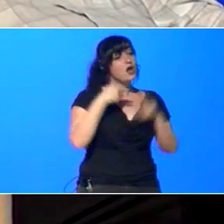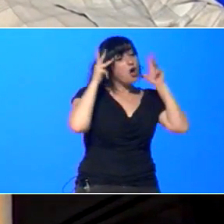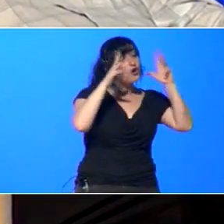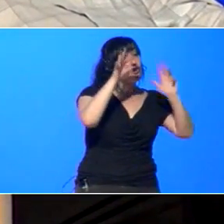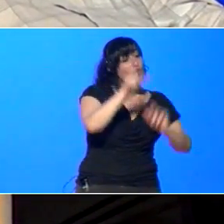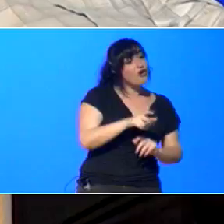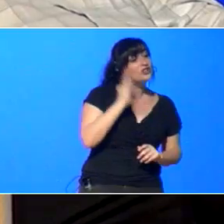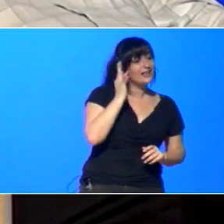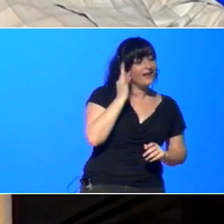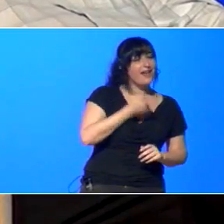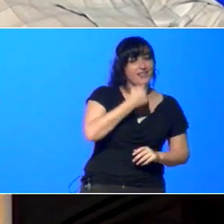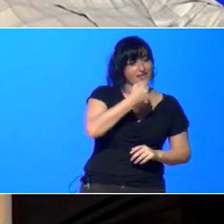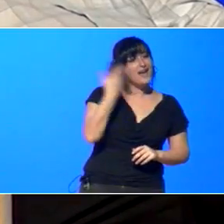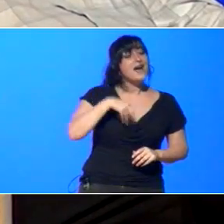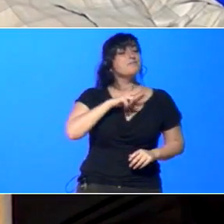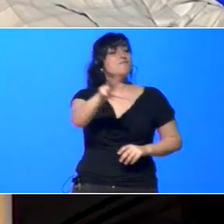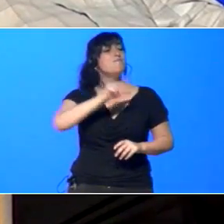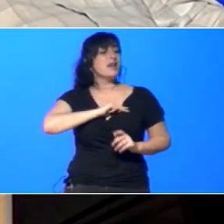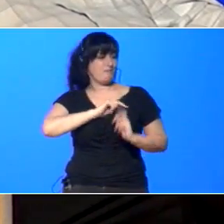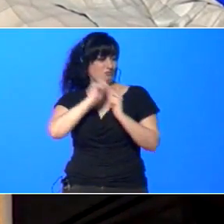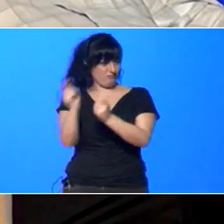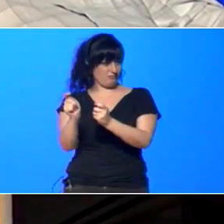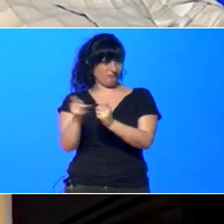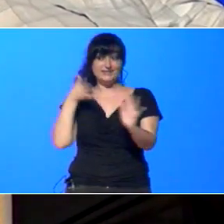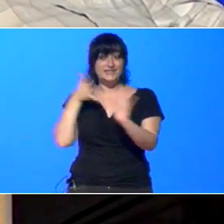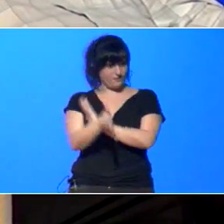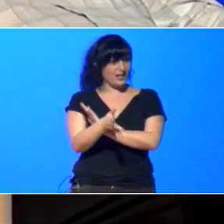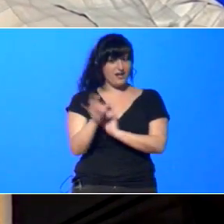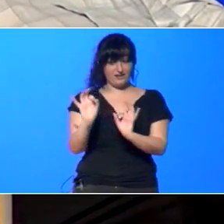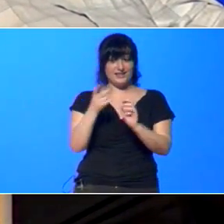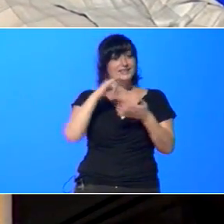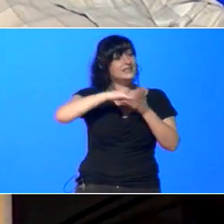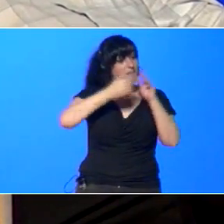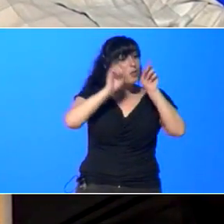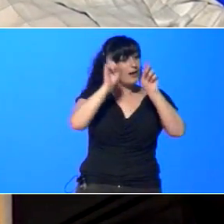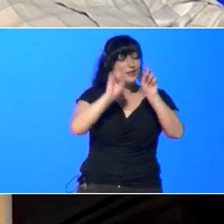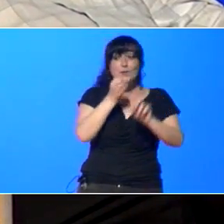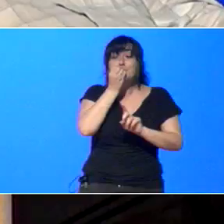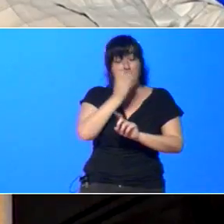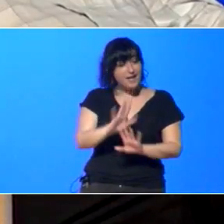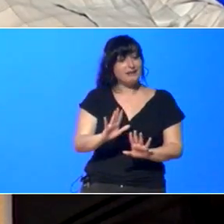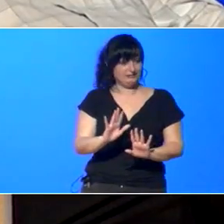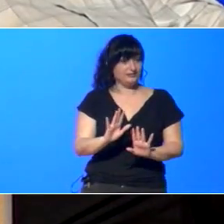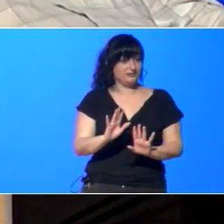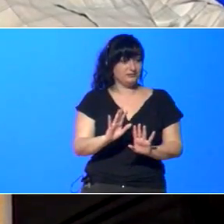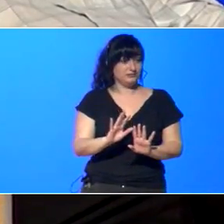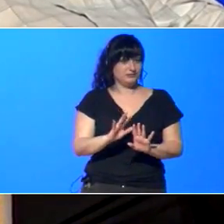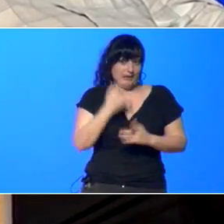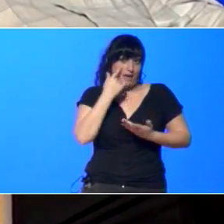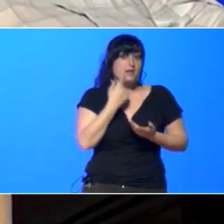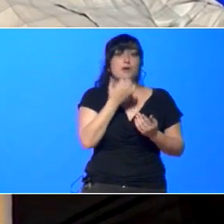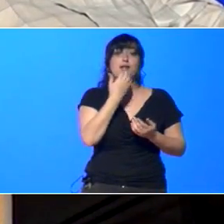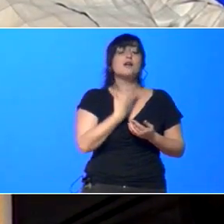resaltarlo. Estos son buenas prácticas en nuestro sistema educativo. No voy a entrar con él, pero sí, como continuación de ese modelo de buenas